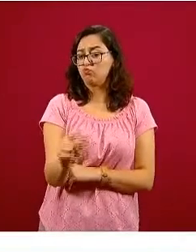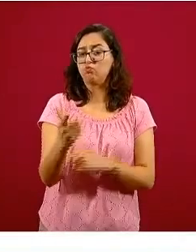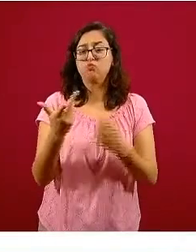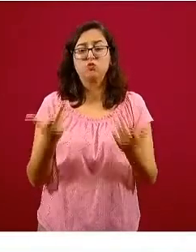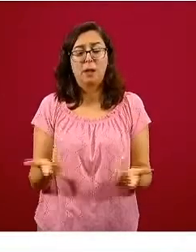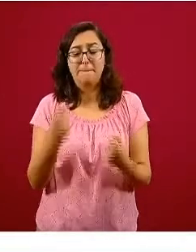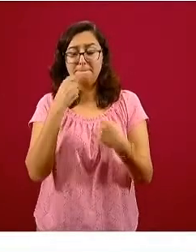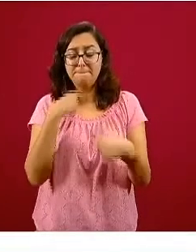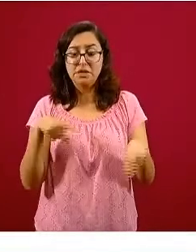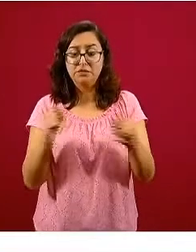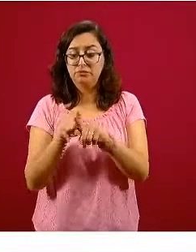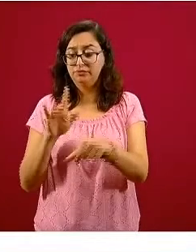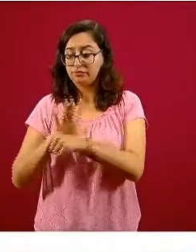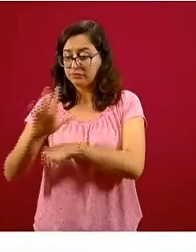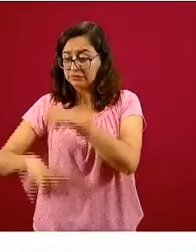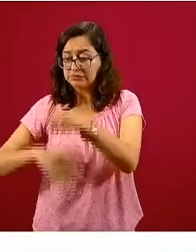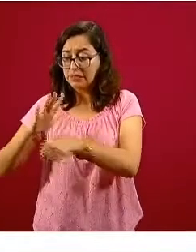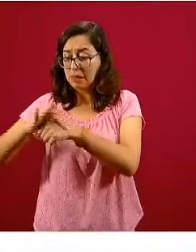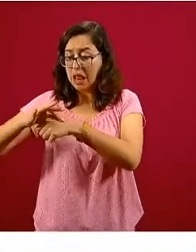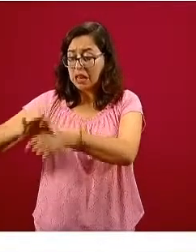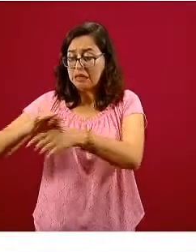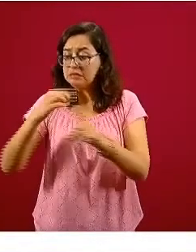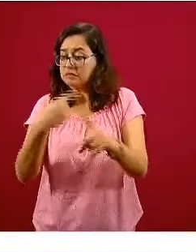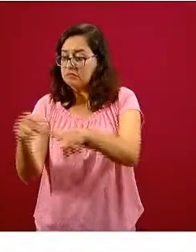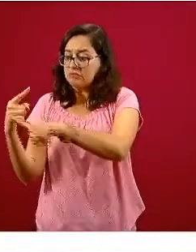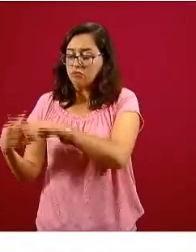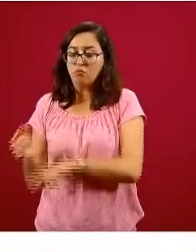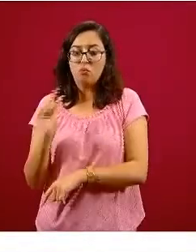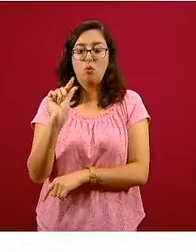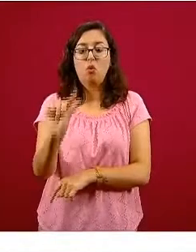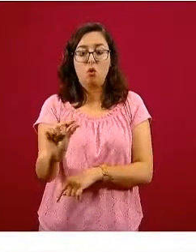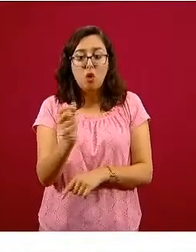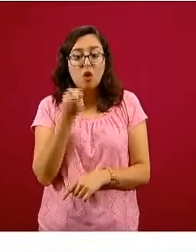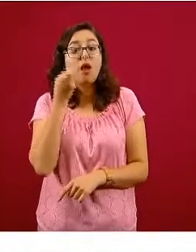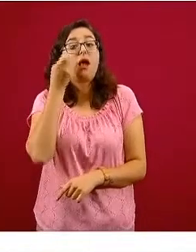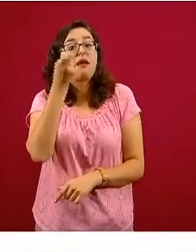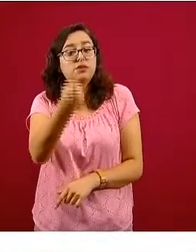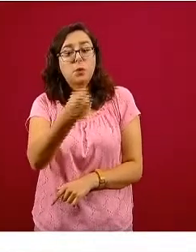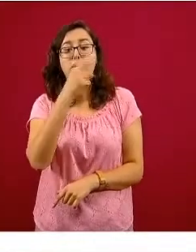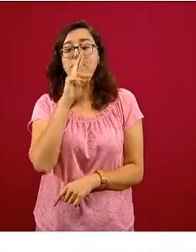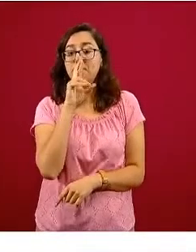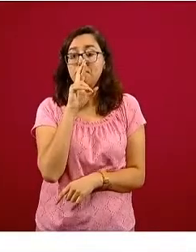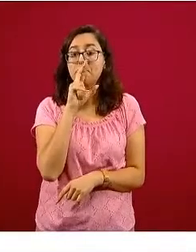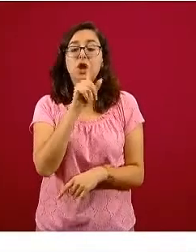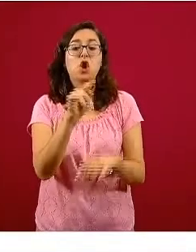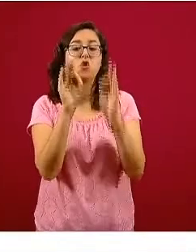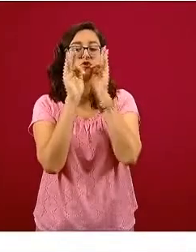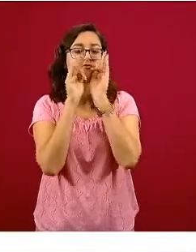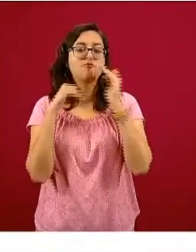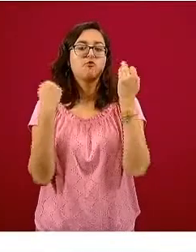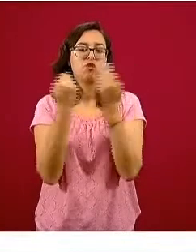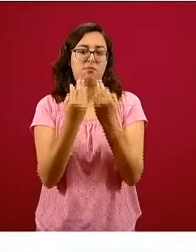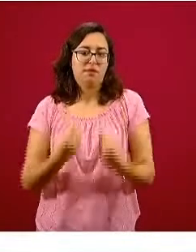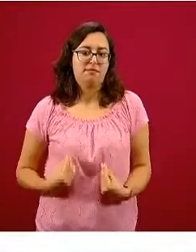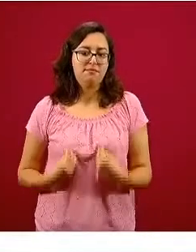poquitos productos de origen animal. Ese es el tipo de dieta que nos va a llevar